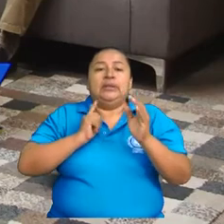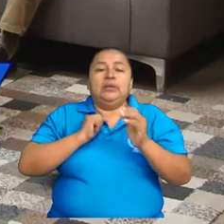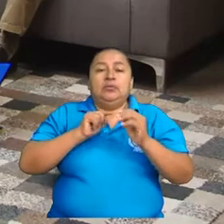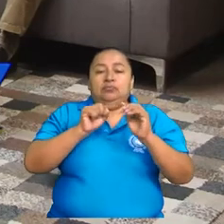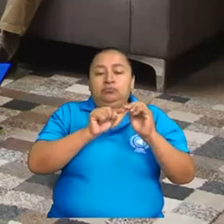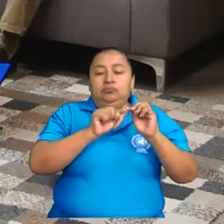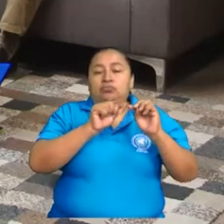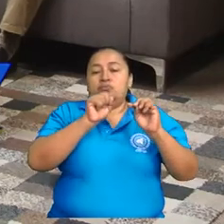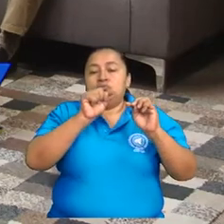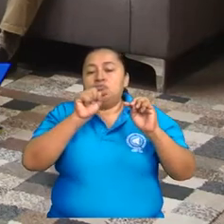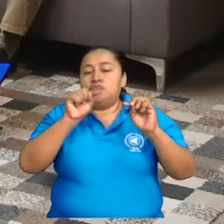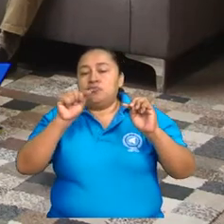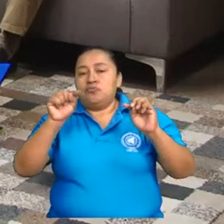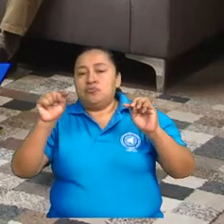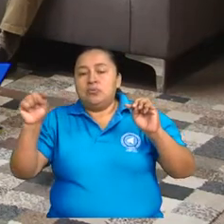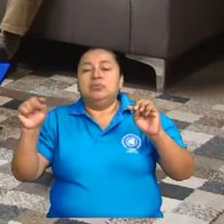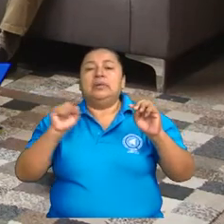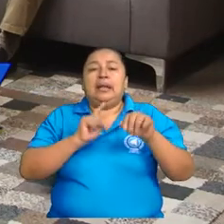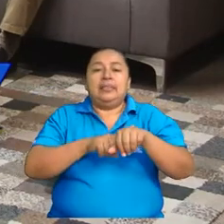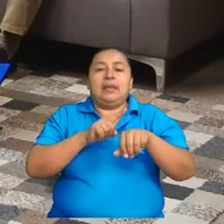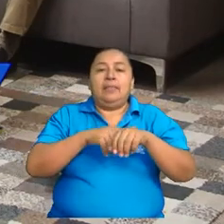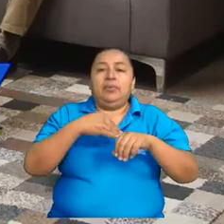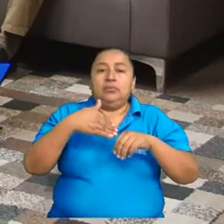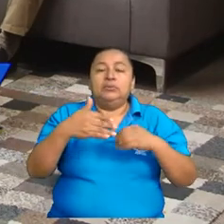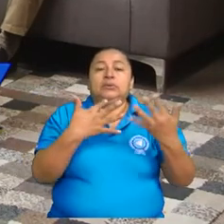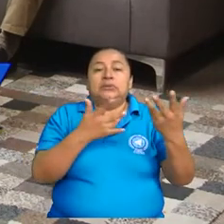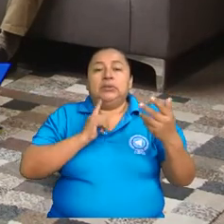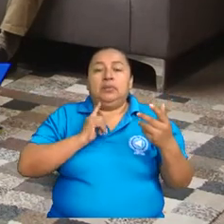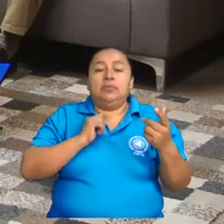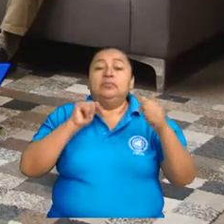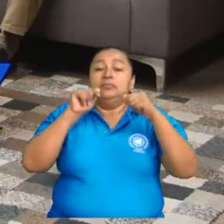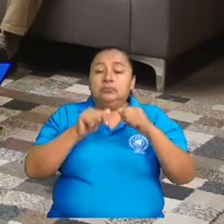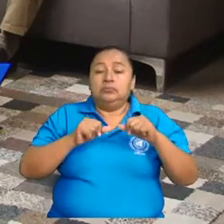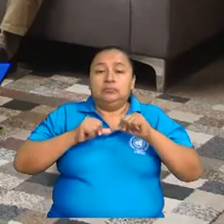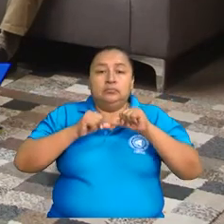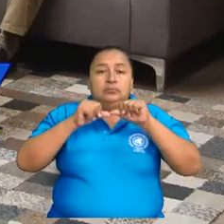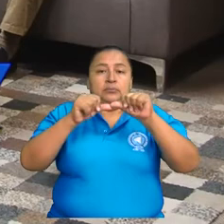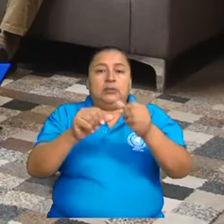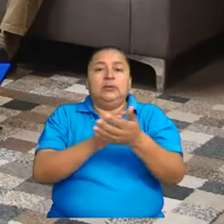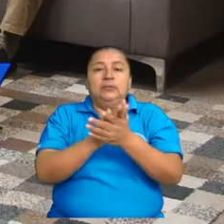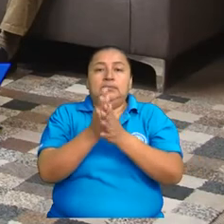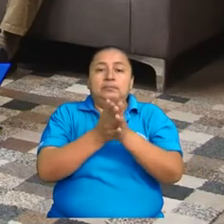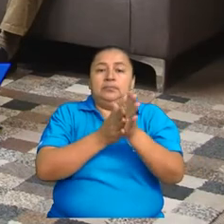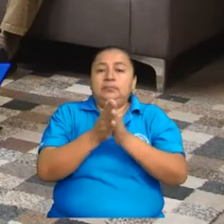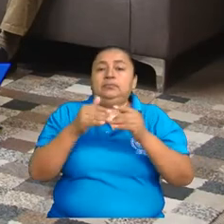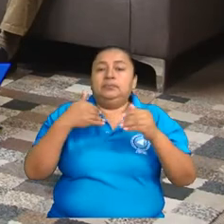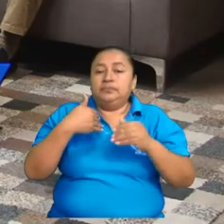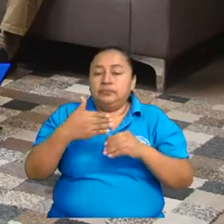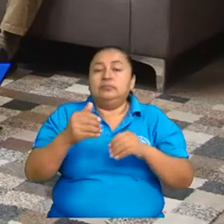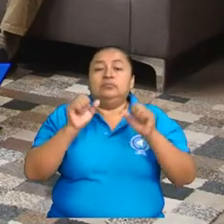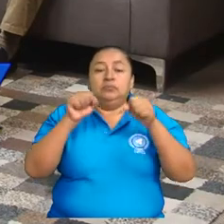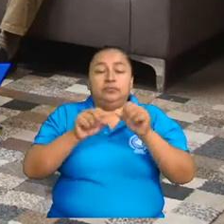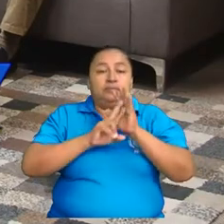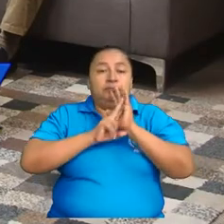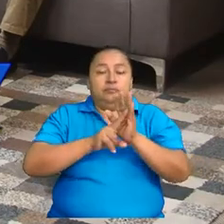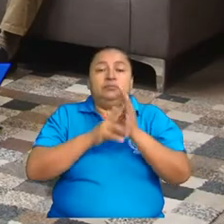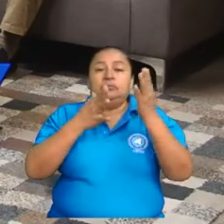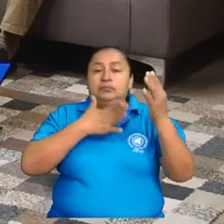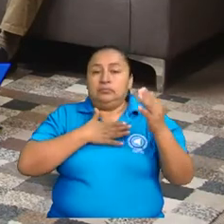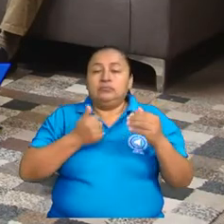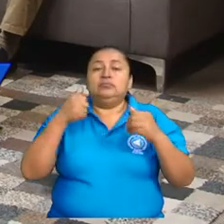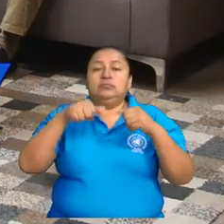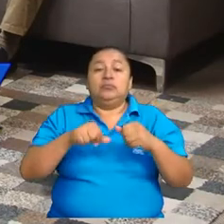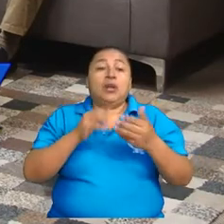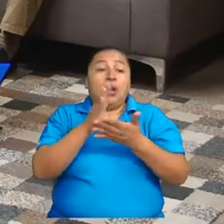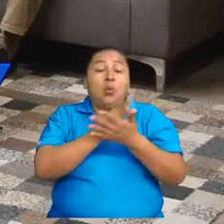curva plana en todo este periodo de tiempo que tengamos, y así podamos en realidad responder mejor ante los casos que se